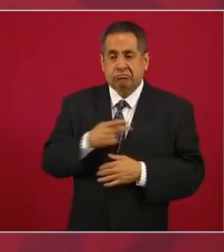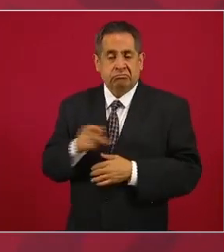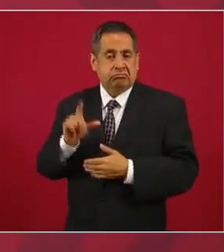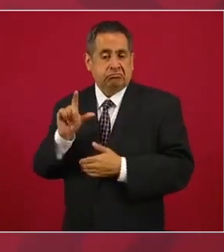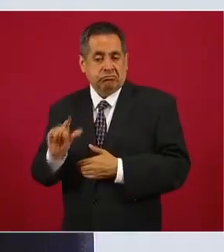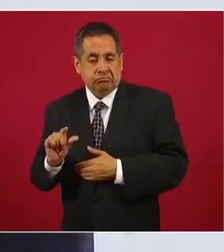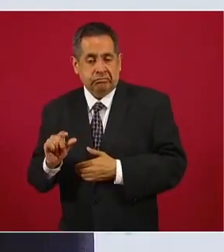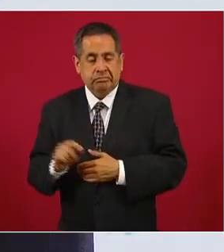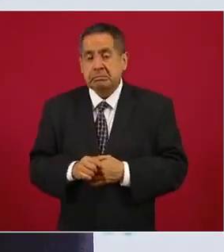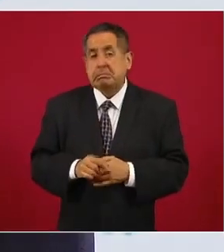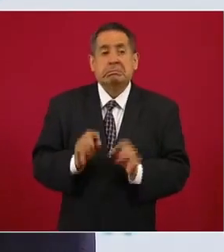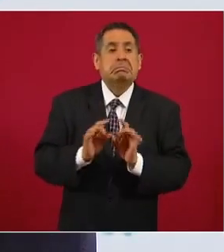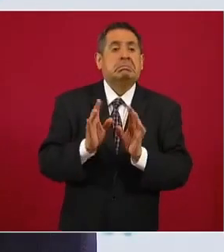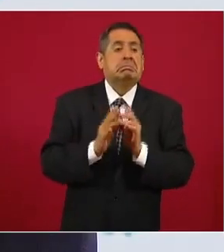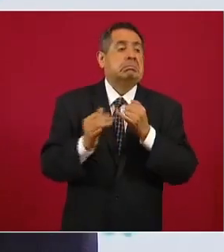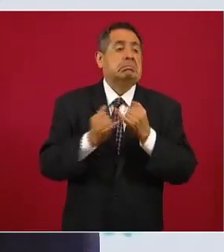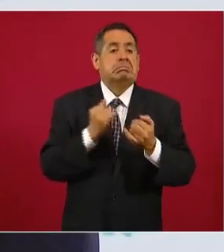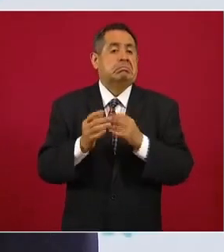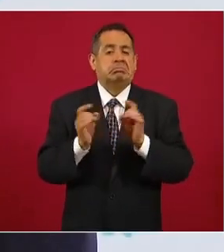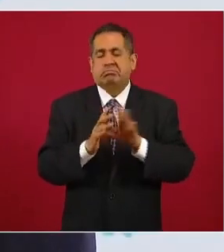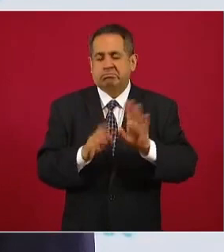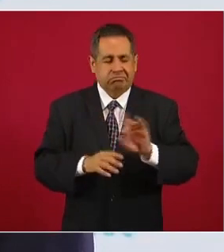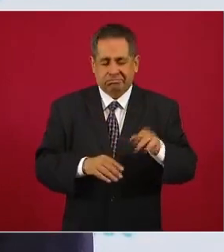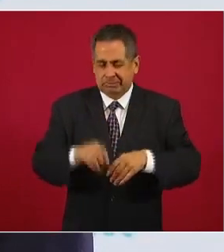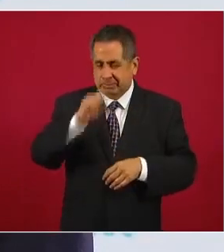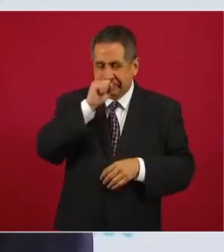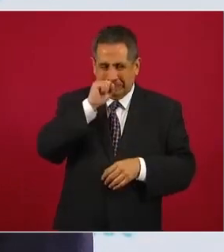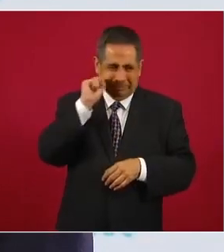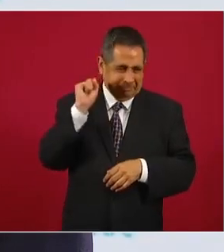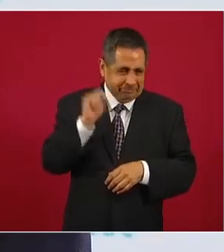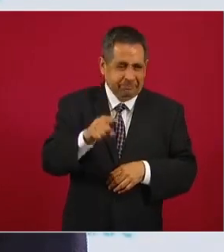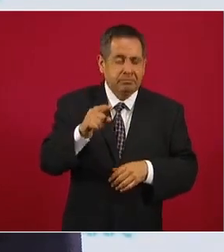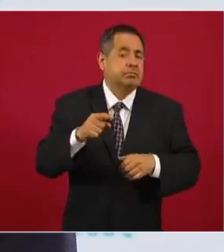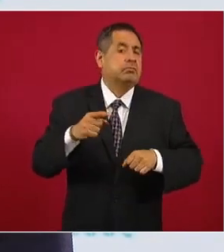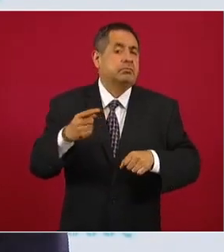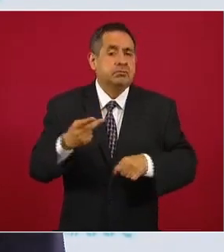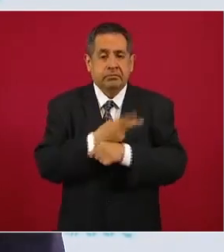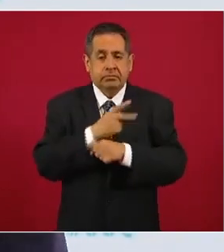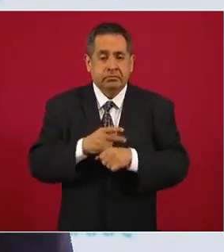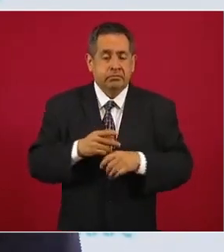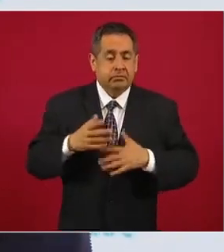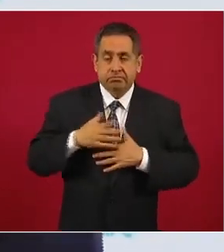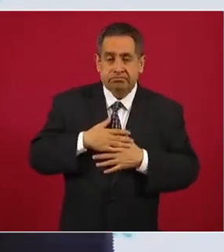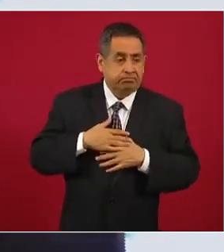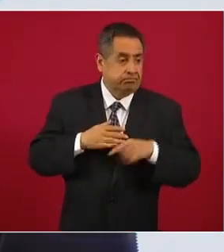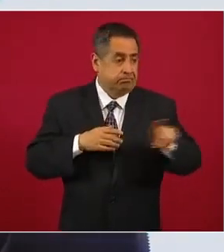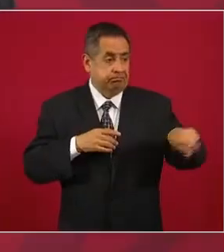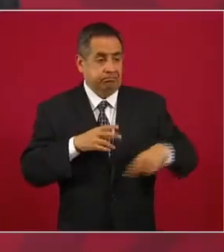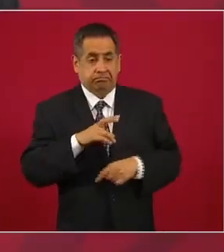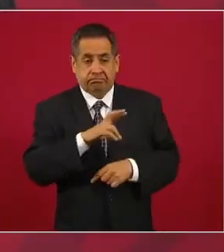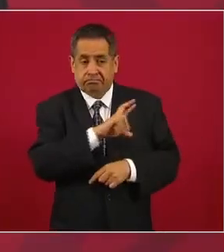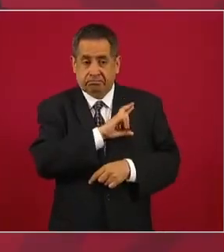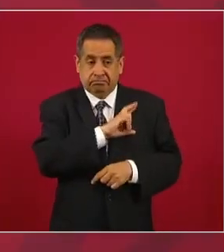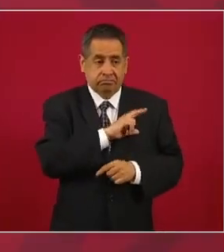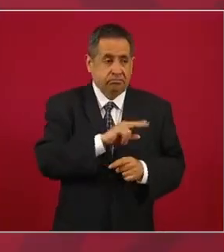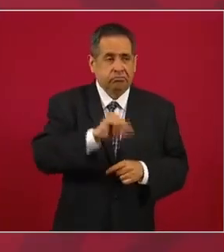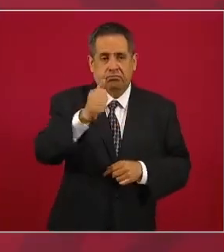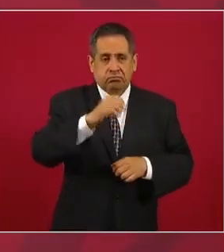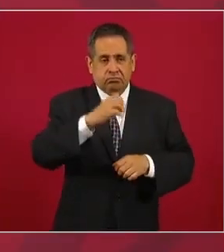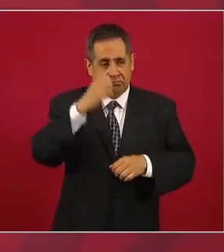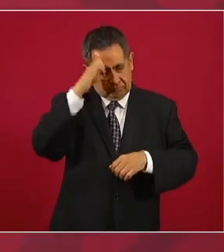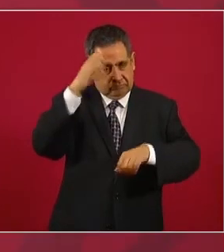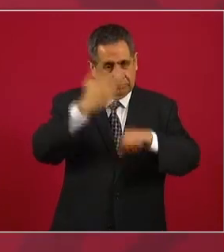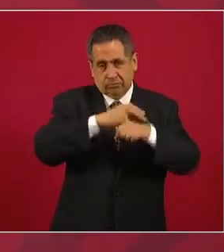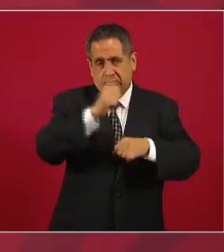Y no es casual que al mismo tiempo se entregó a particulares nacionales o